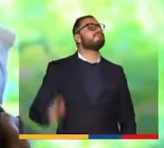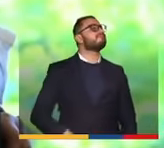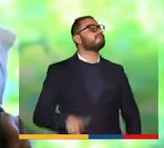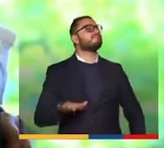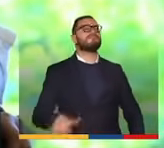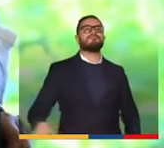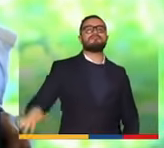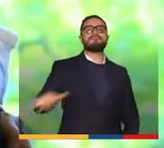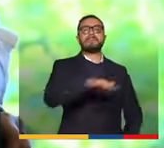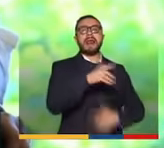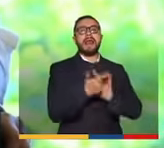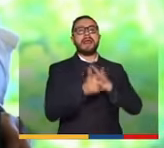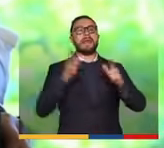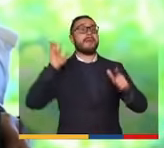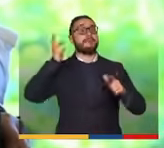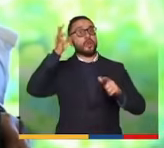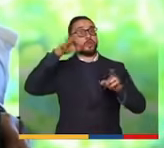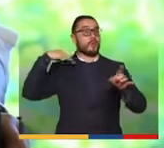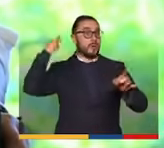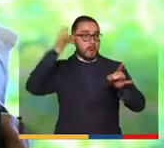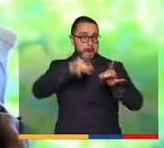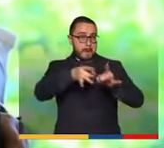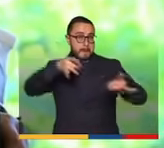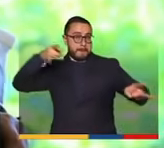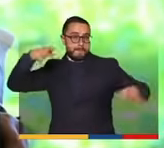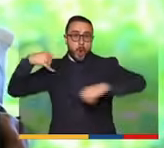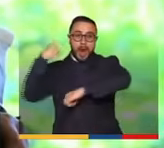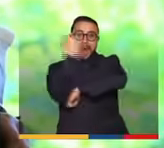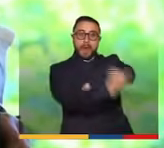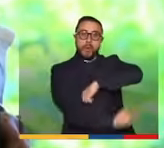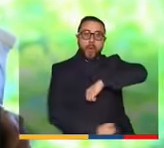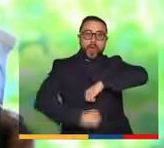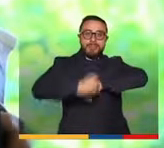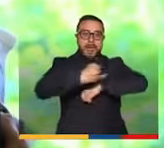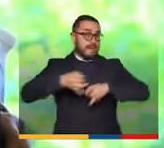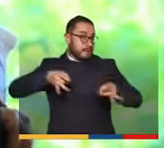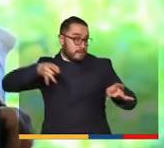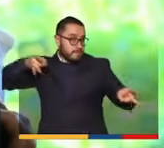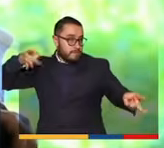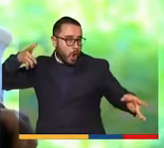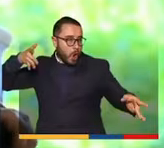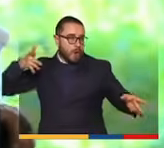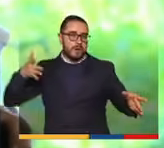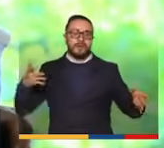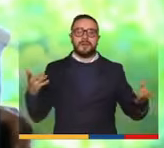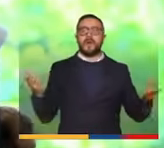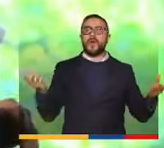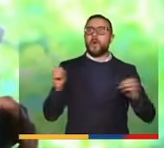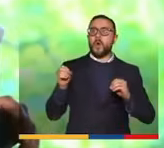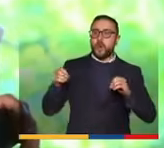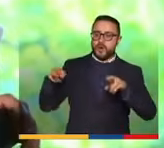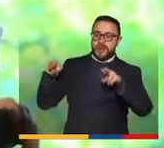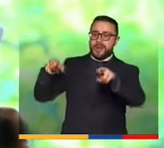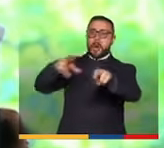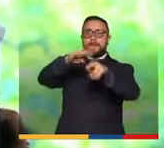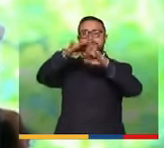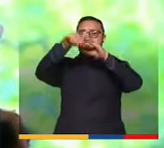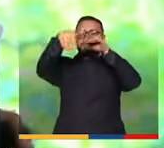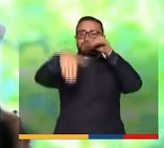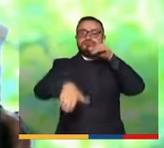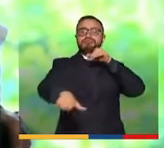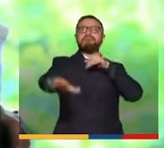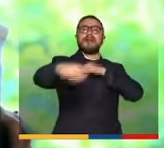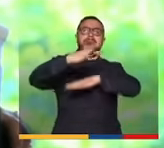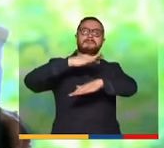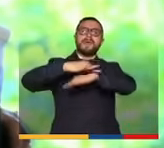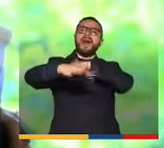quizás cazando iguanas, como dice la canción, seguro que navegando el Magdalena aguas abajo hasta el mar y